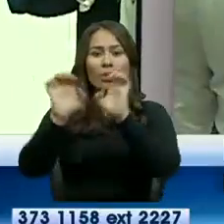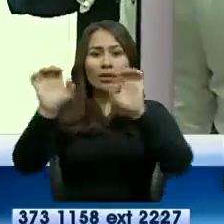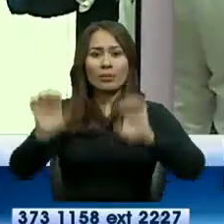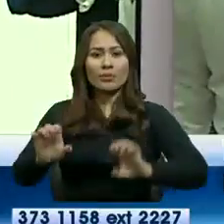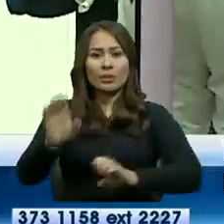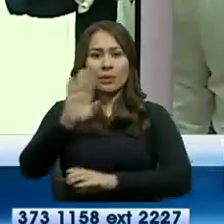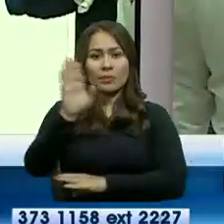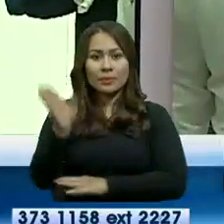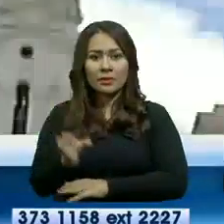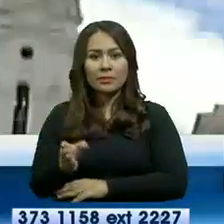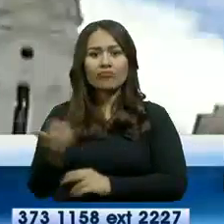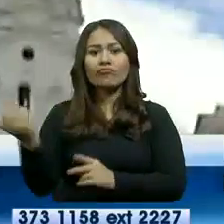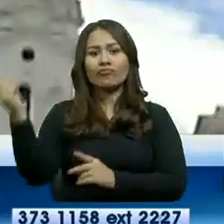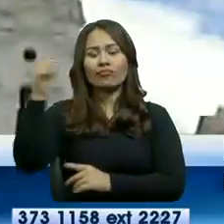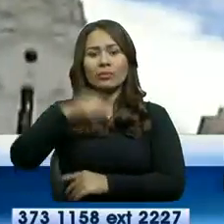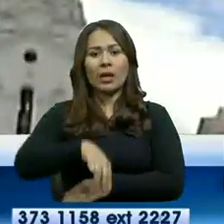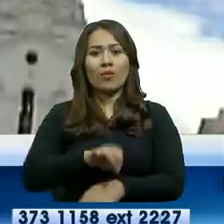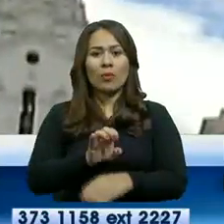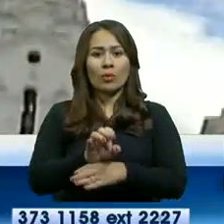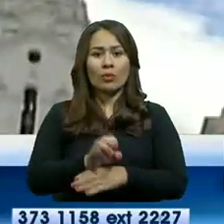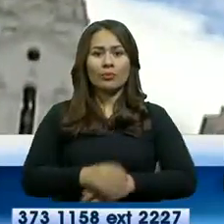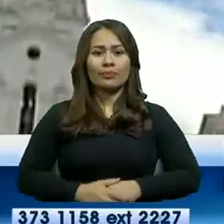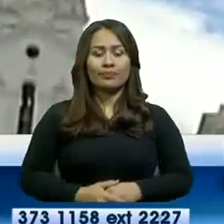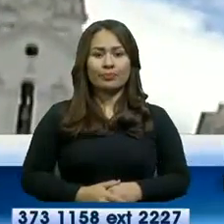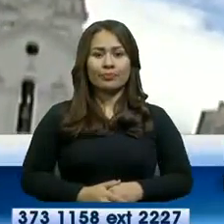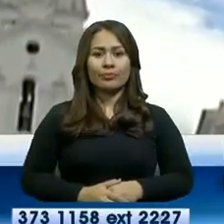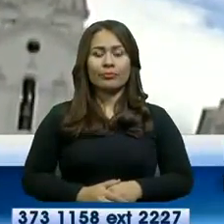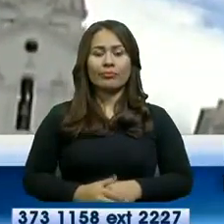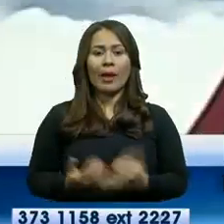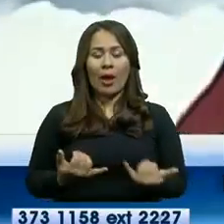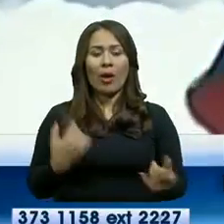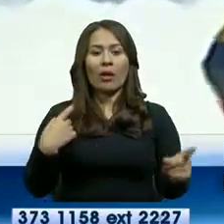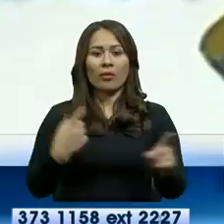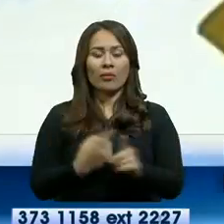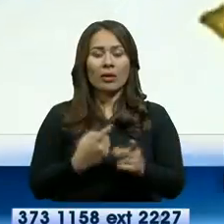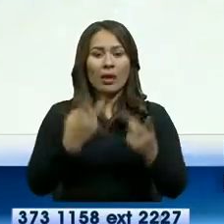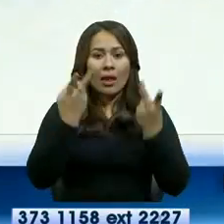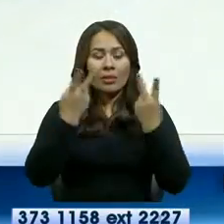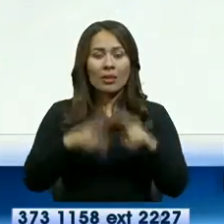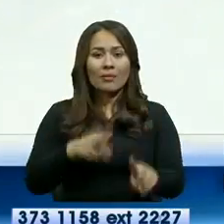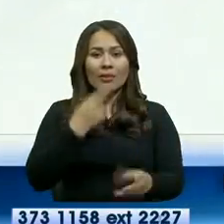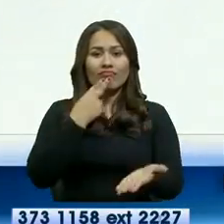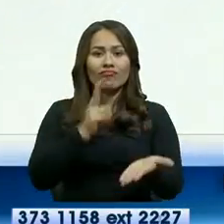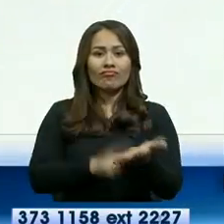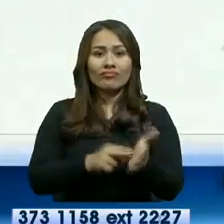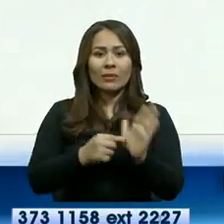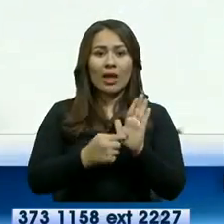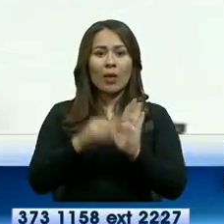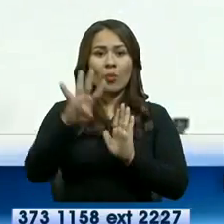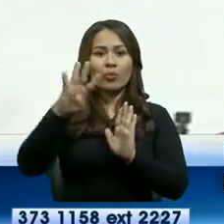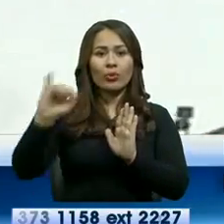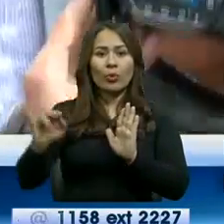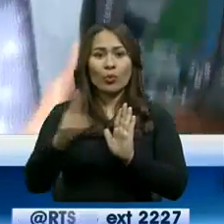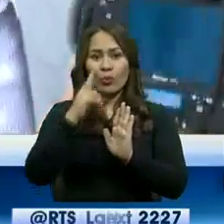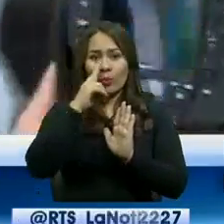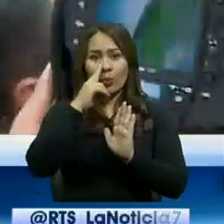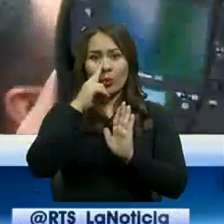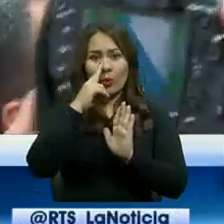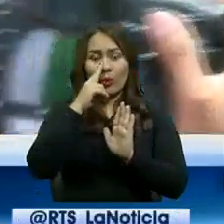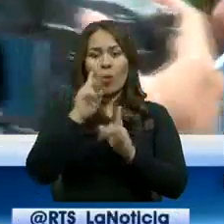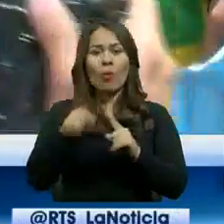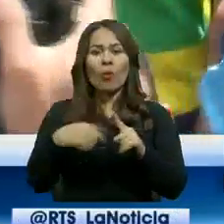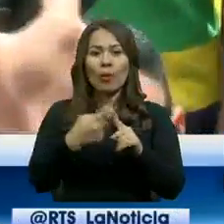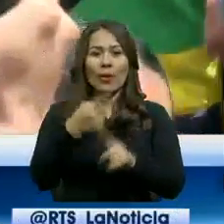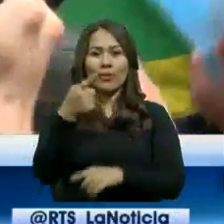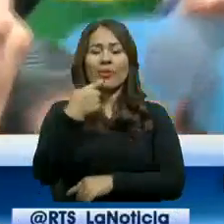y el posterior retorno al Ecuador. El octavo elemento, se consideró el decreto número 15 del 4 de junio de 2013, en el